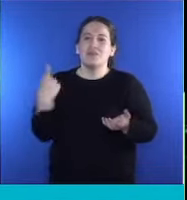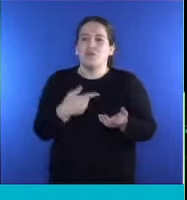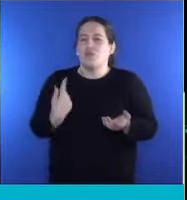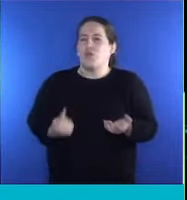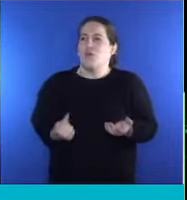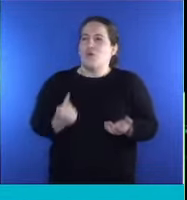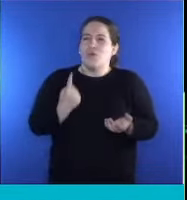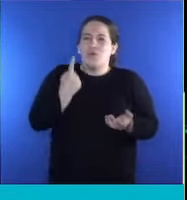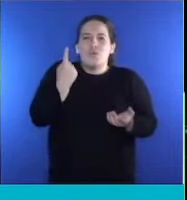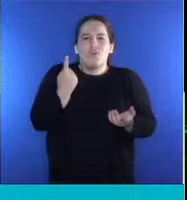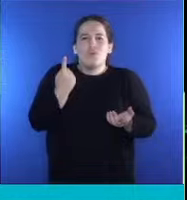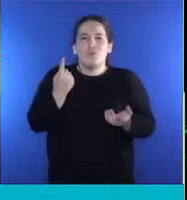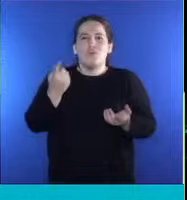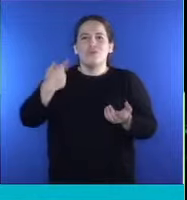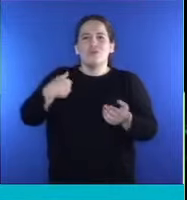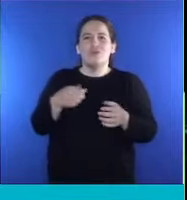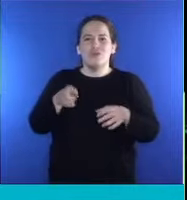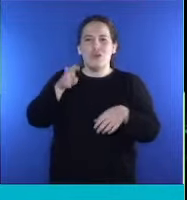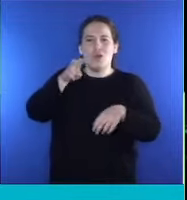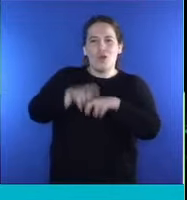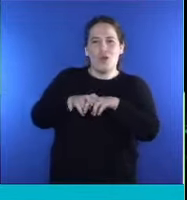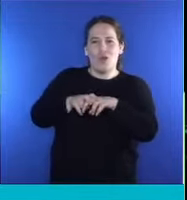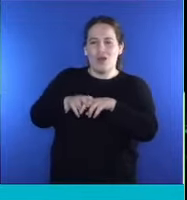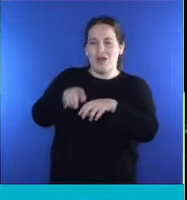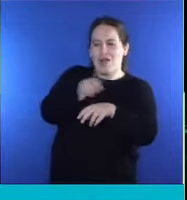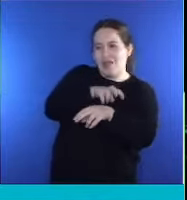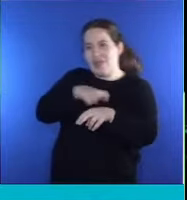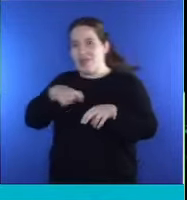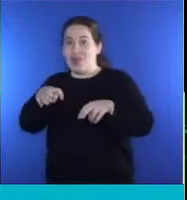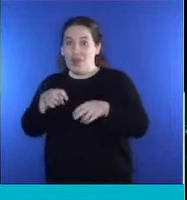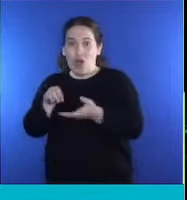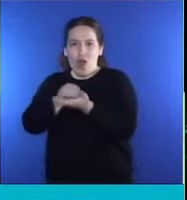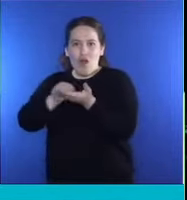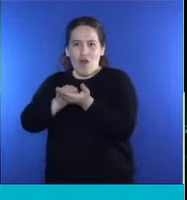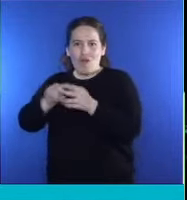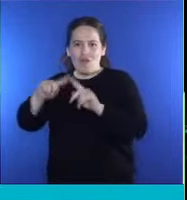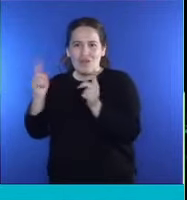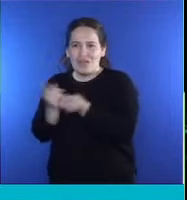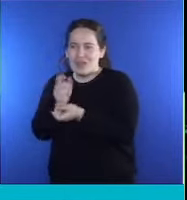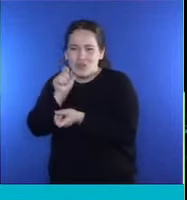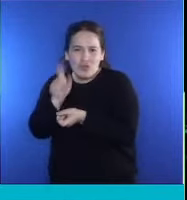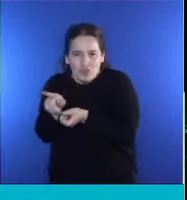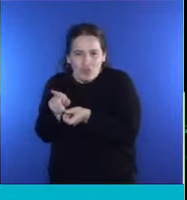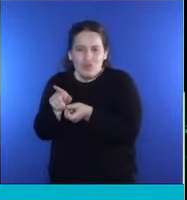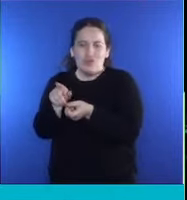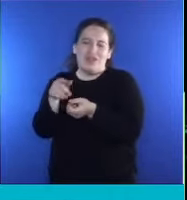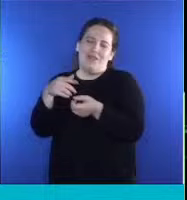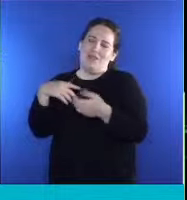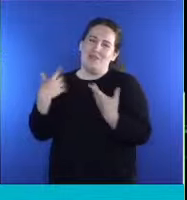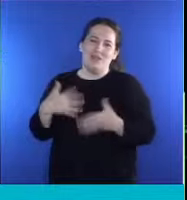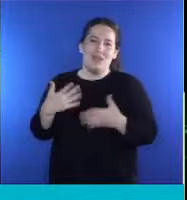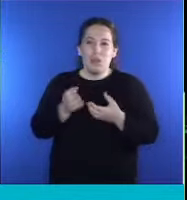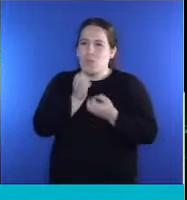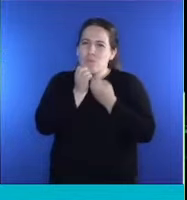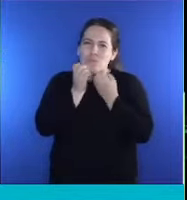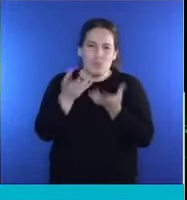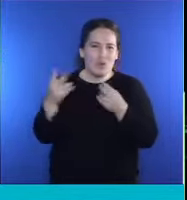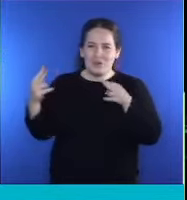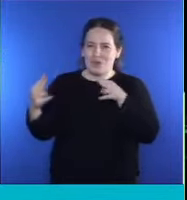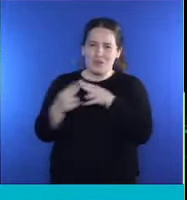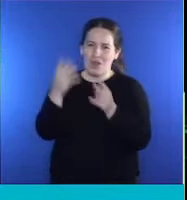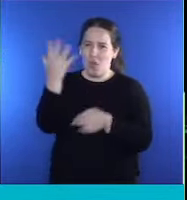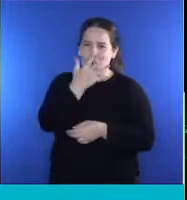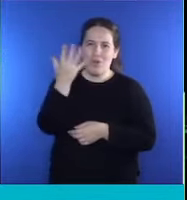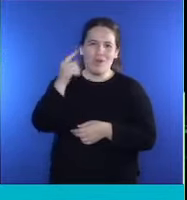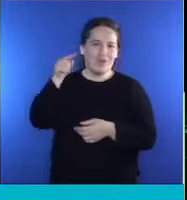orgullo de pasar por atrás del mostrador y subir a esa oficina donde tenía su búnker la verdad que era hermoso trenzarse con el negro en